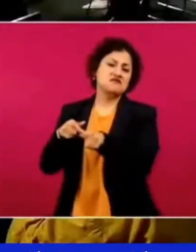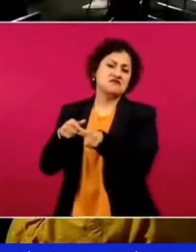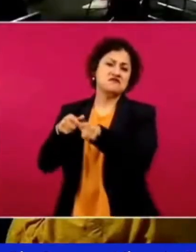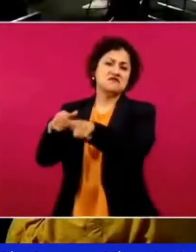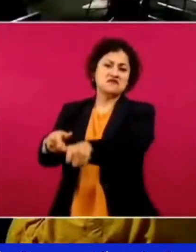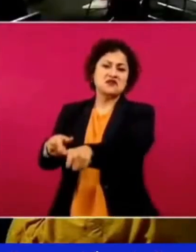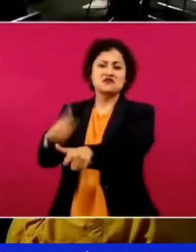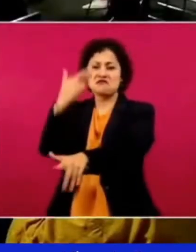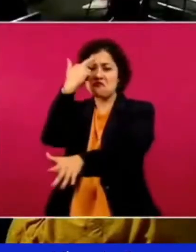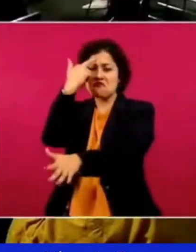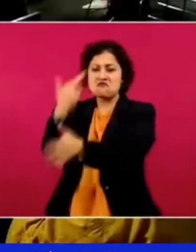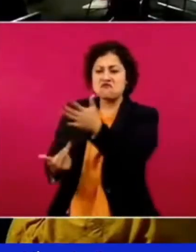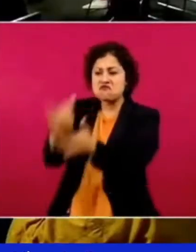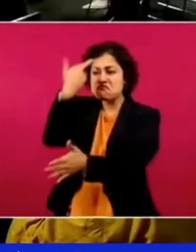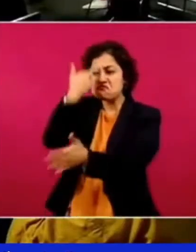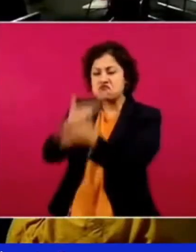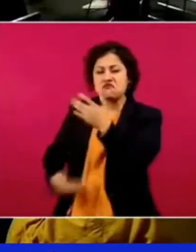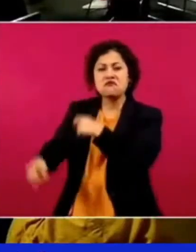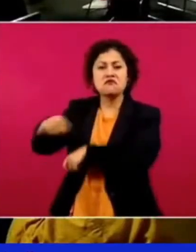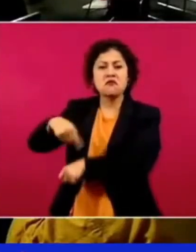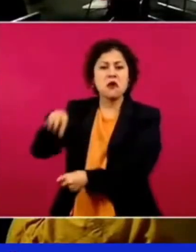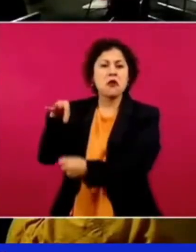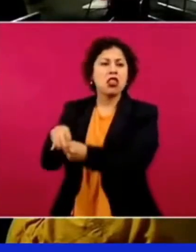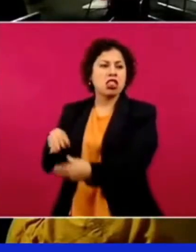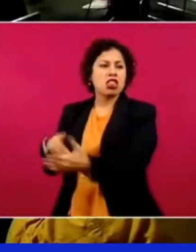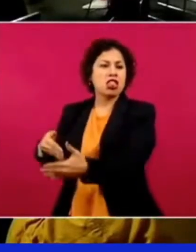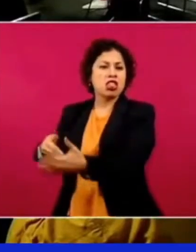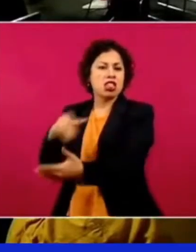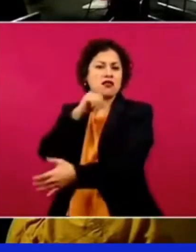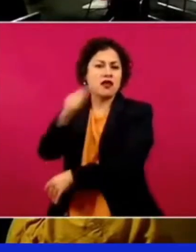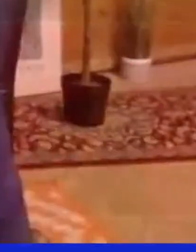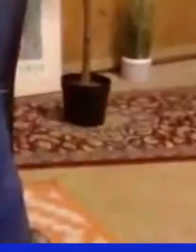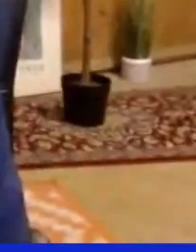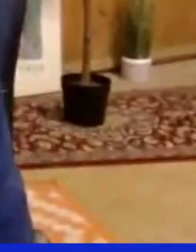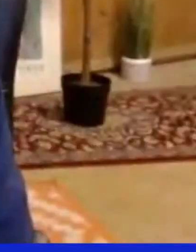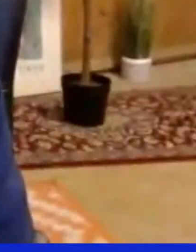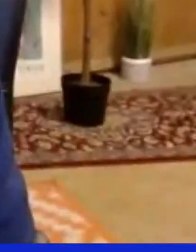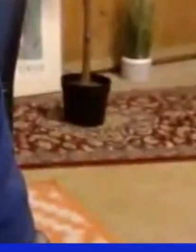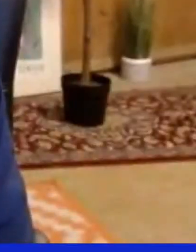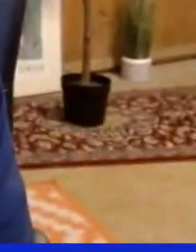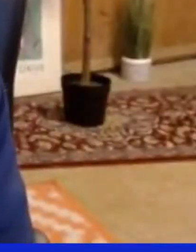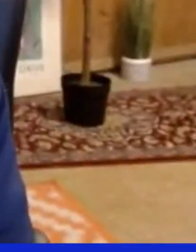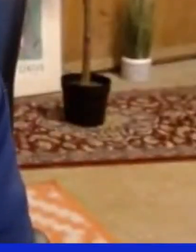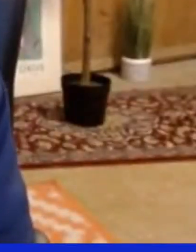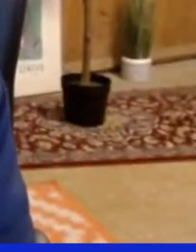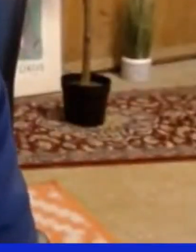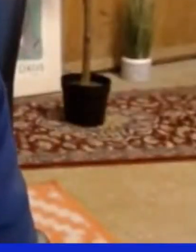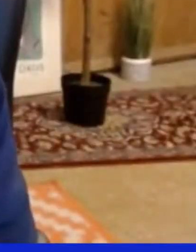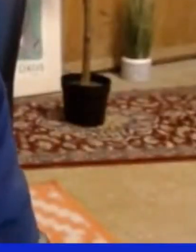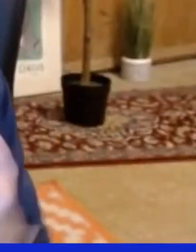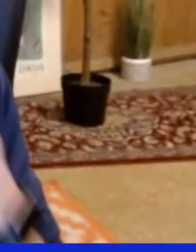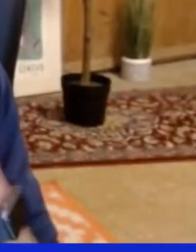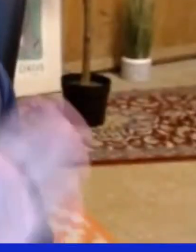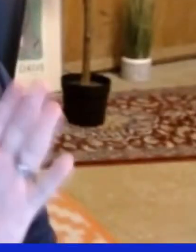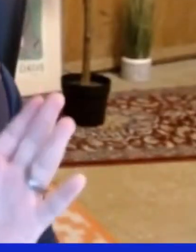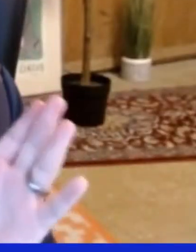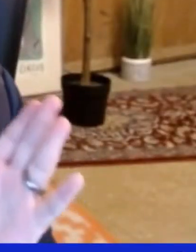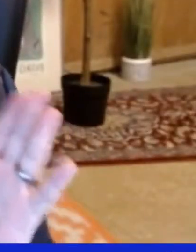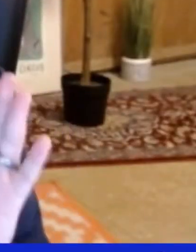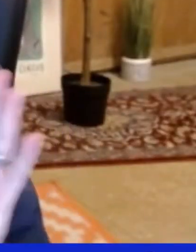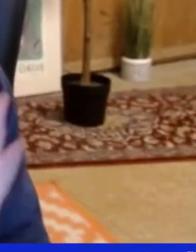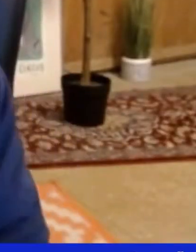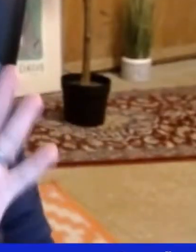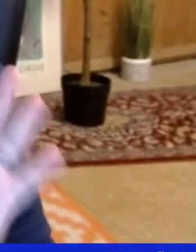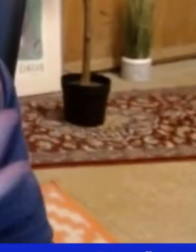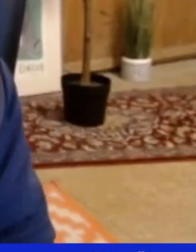bloqueando. Así es lo que le hemos dicho aquí en Sin Censura, ¿no? Y otra vez, totalmente de acuerdo con eso. Vote por quien